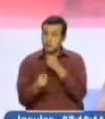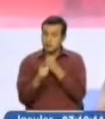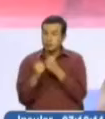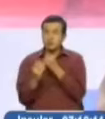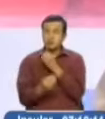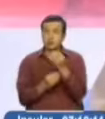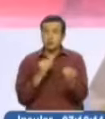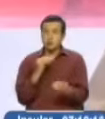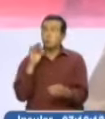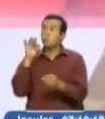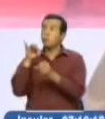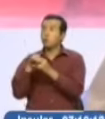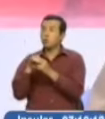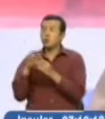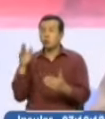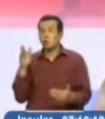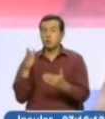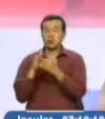votando